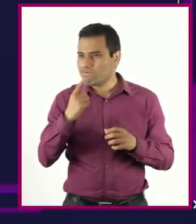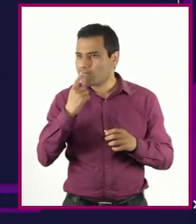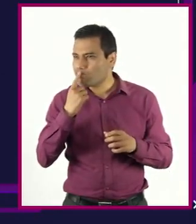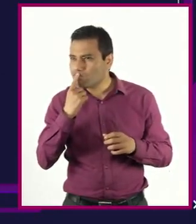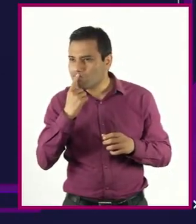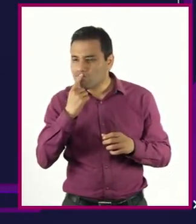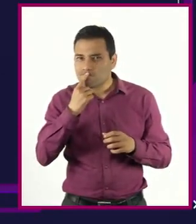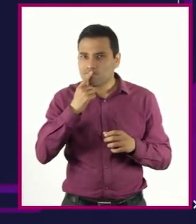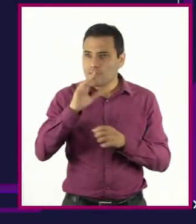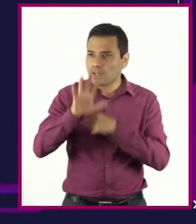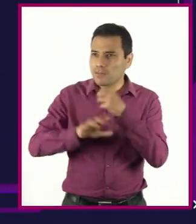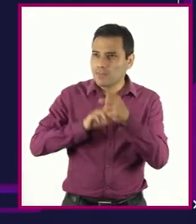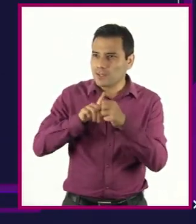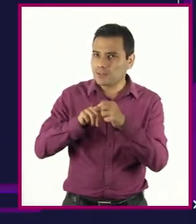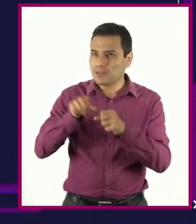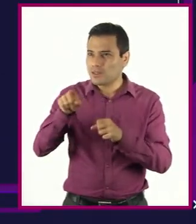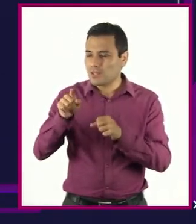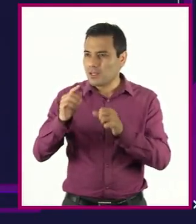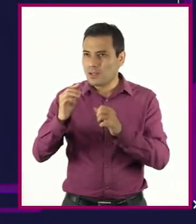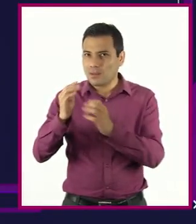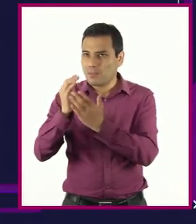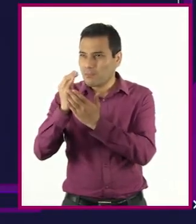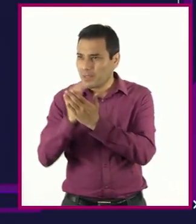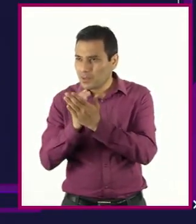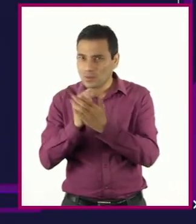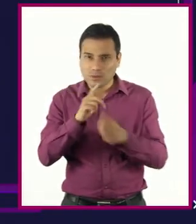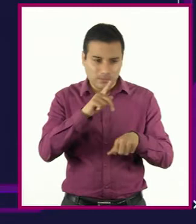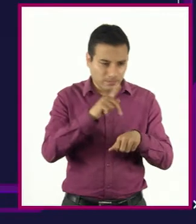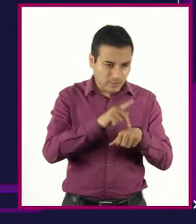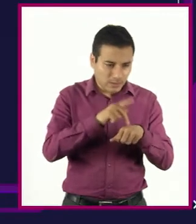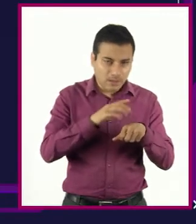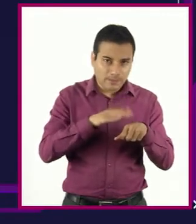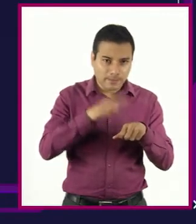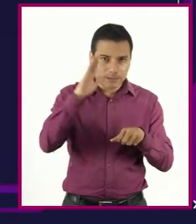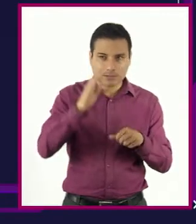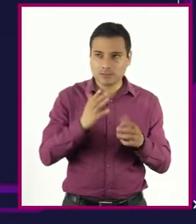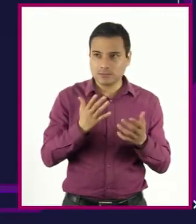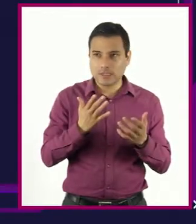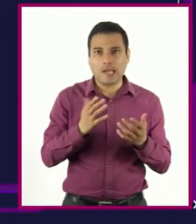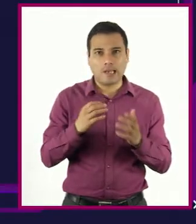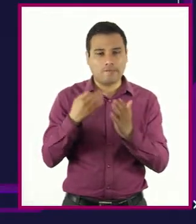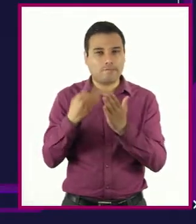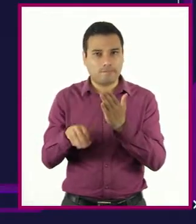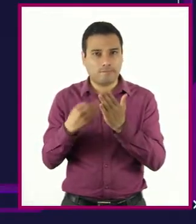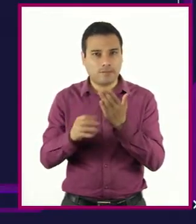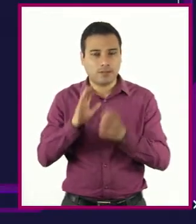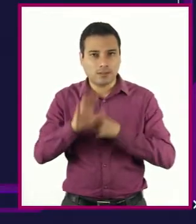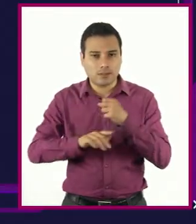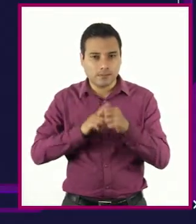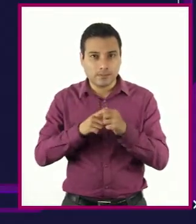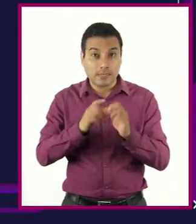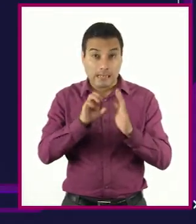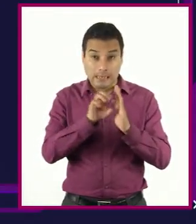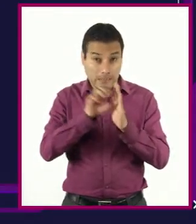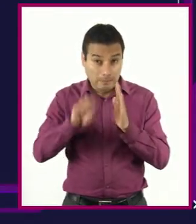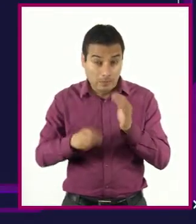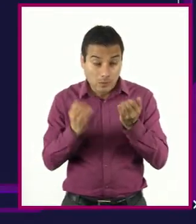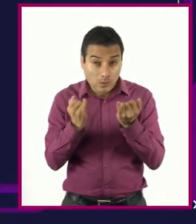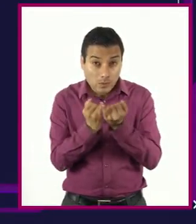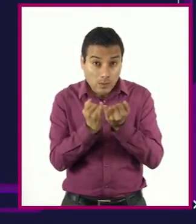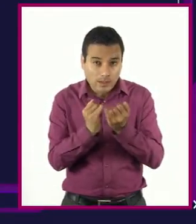estos, mientras que si coincidía uno a uno, los guijarros representaban bien a la cantidad de